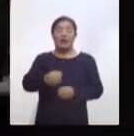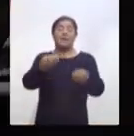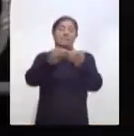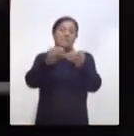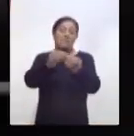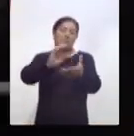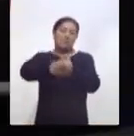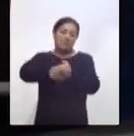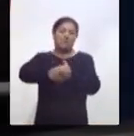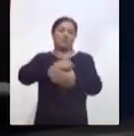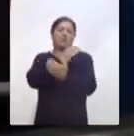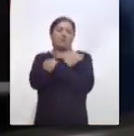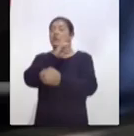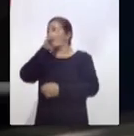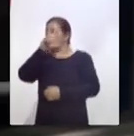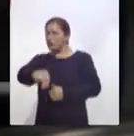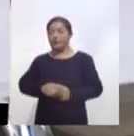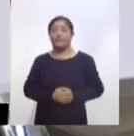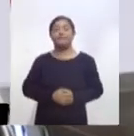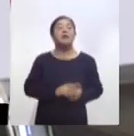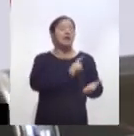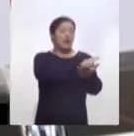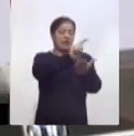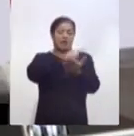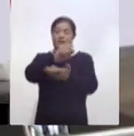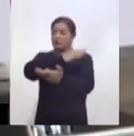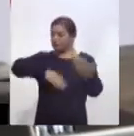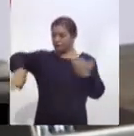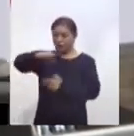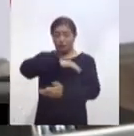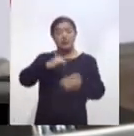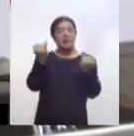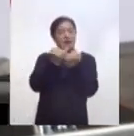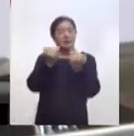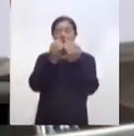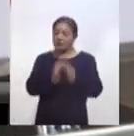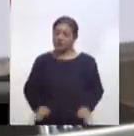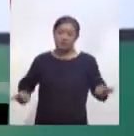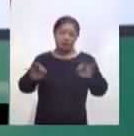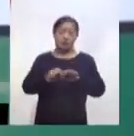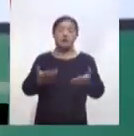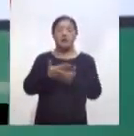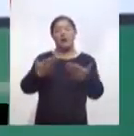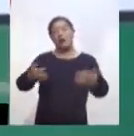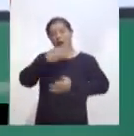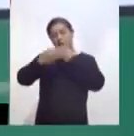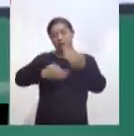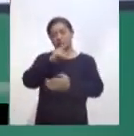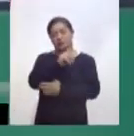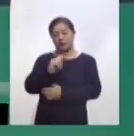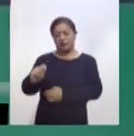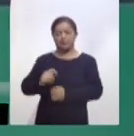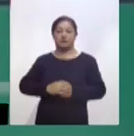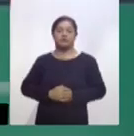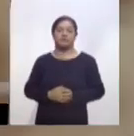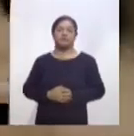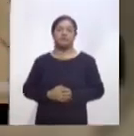abrazo, la limpieza de superficies de uso común también es de suma importancia. Para Ahora Noticias, Lorena Temolzin.